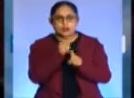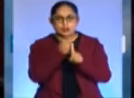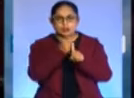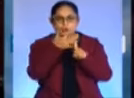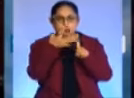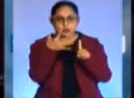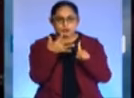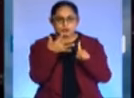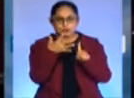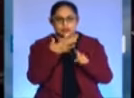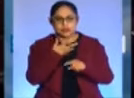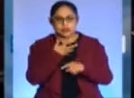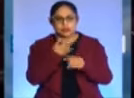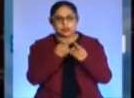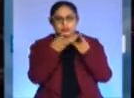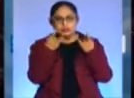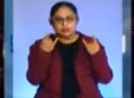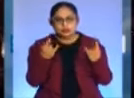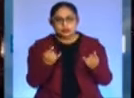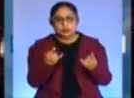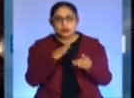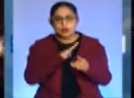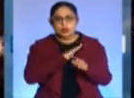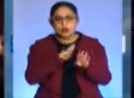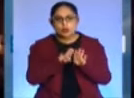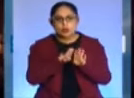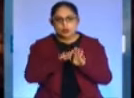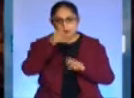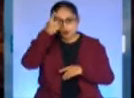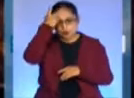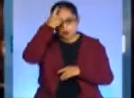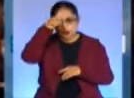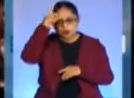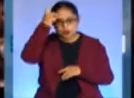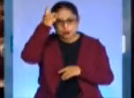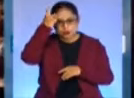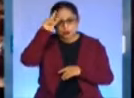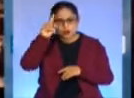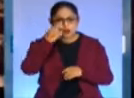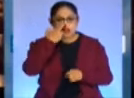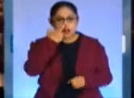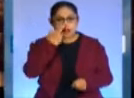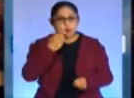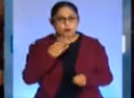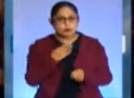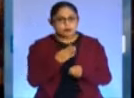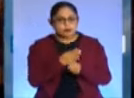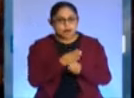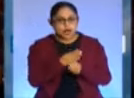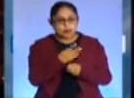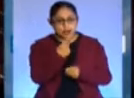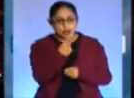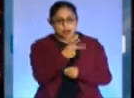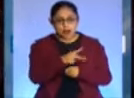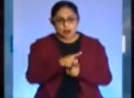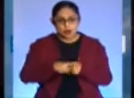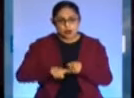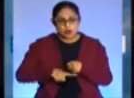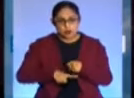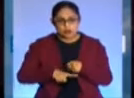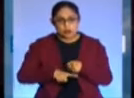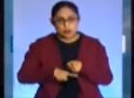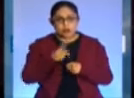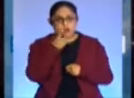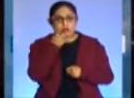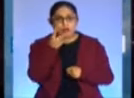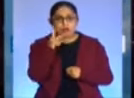Historia norma las acciones de conservación del patrimonio arquitectónico, mas no es el responsable de él, sino el propietario. Así lo aclaró el perito